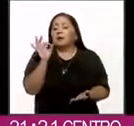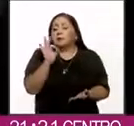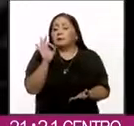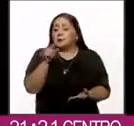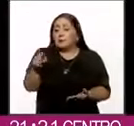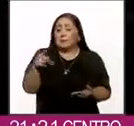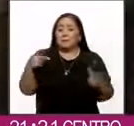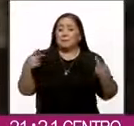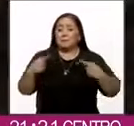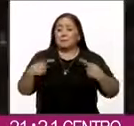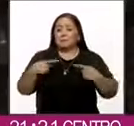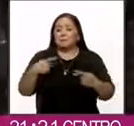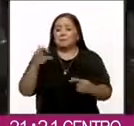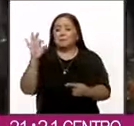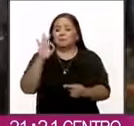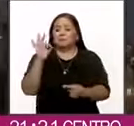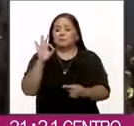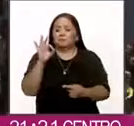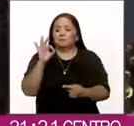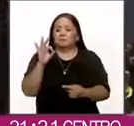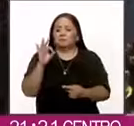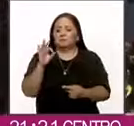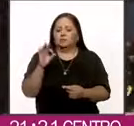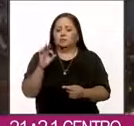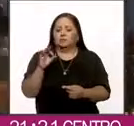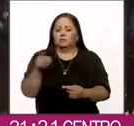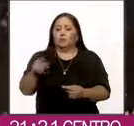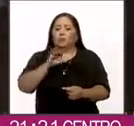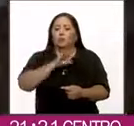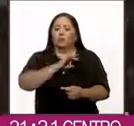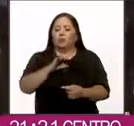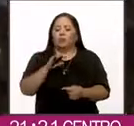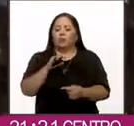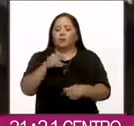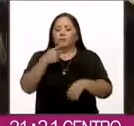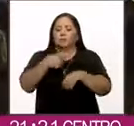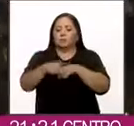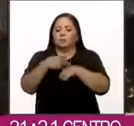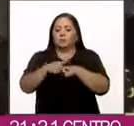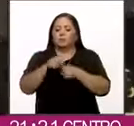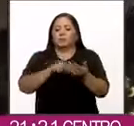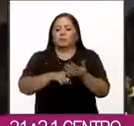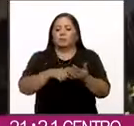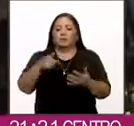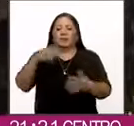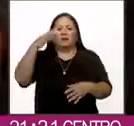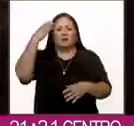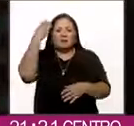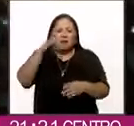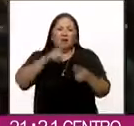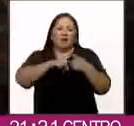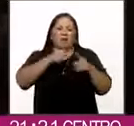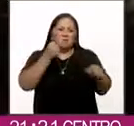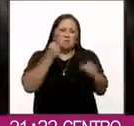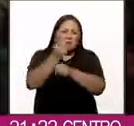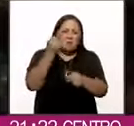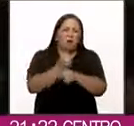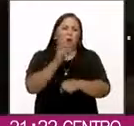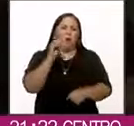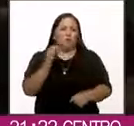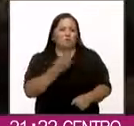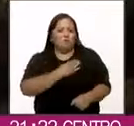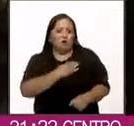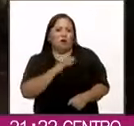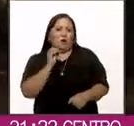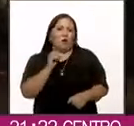la persona, quizá, aunque no sea reconocida como refugiada, podría tener riesgo de tratos crueles y degradantes, de tortura